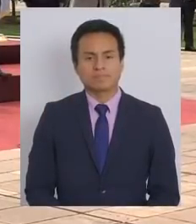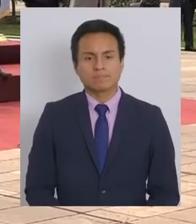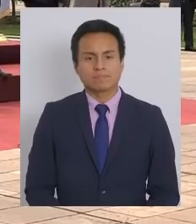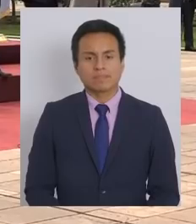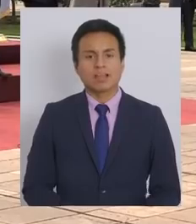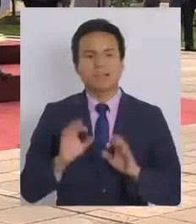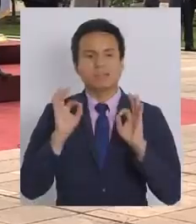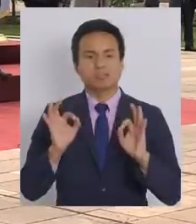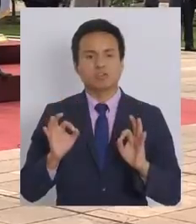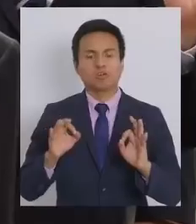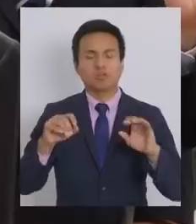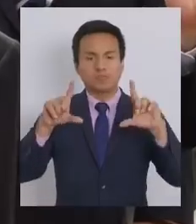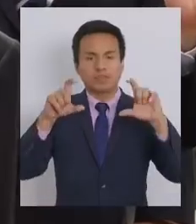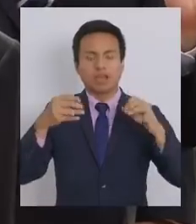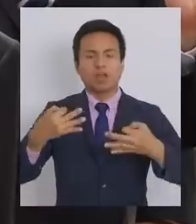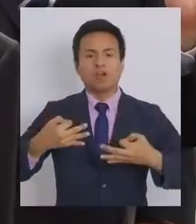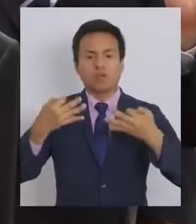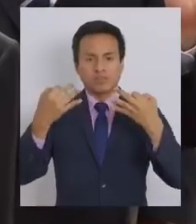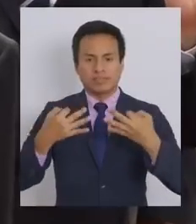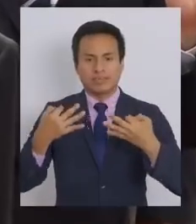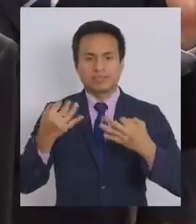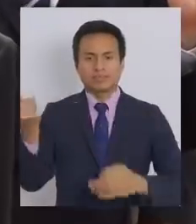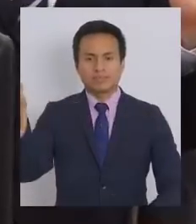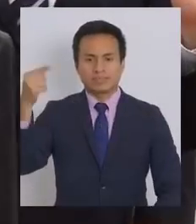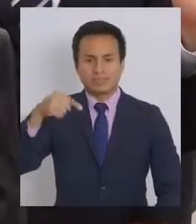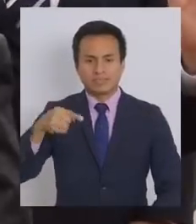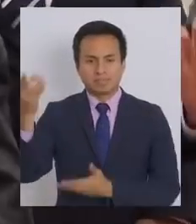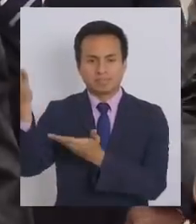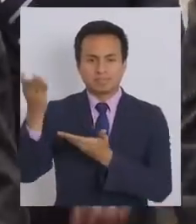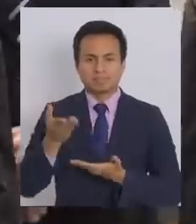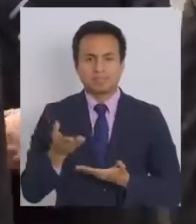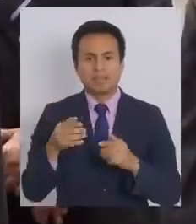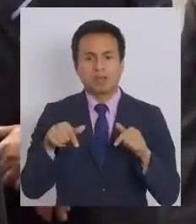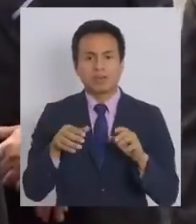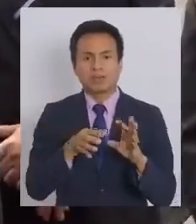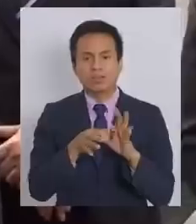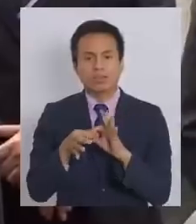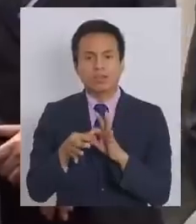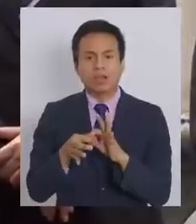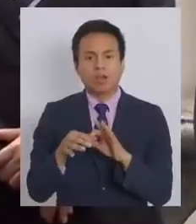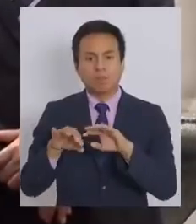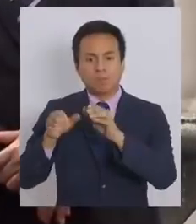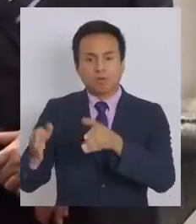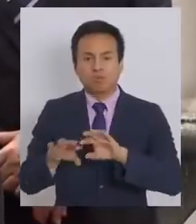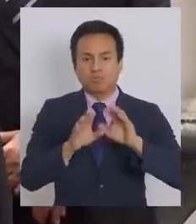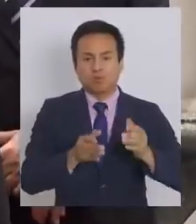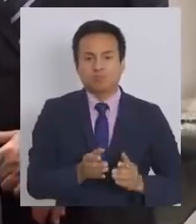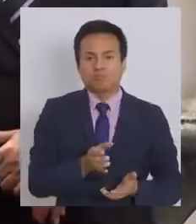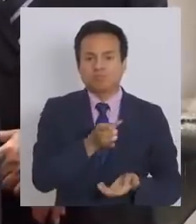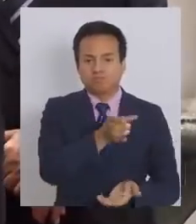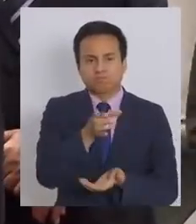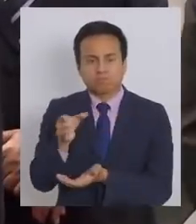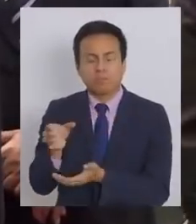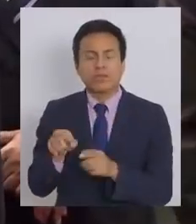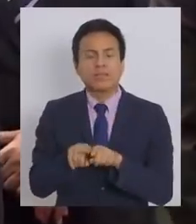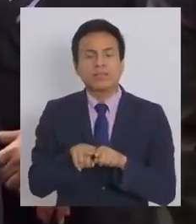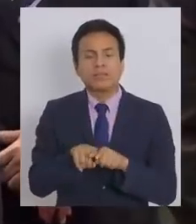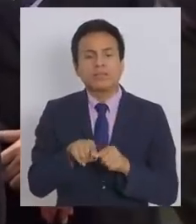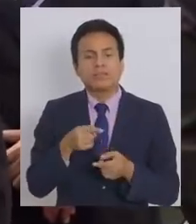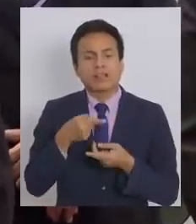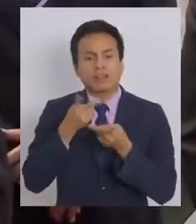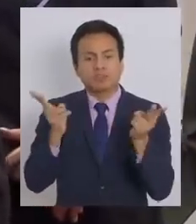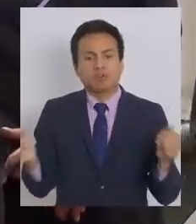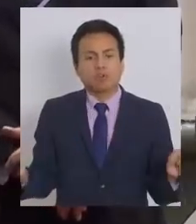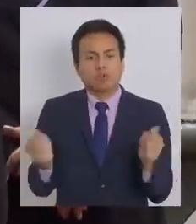Y ahí tenemos la fotografía oficial de esta visita. A continuación, acercaremos los podios porque llega el momento de la declaración